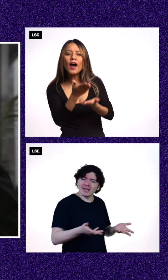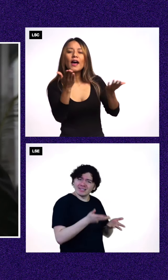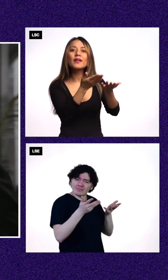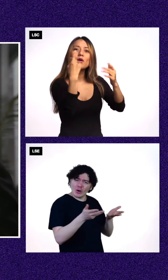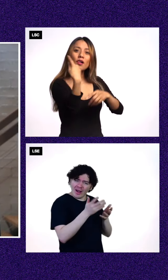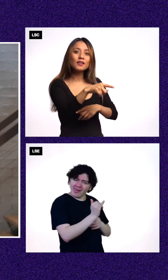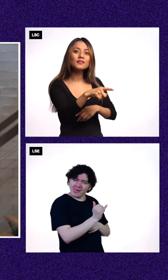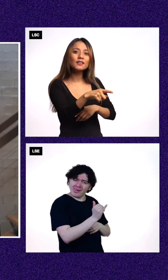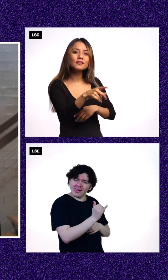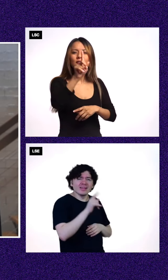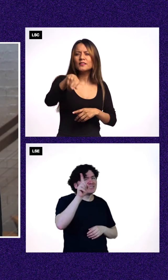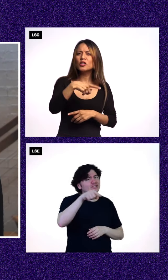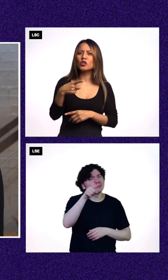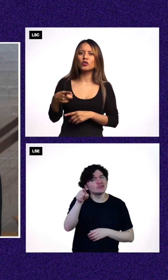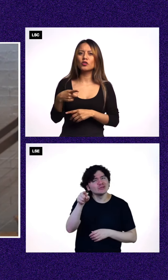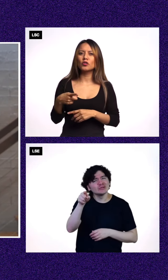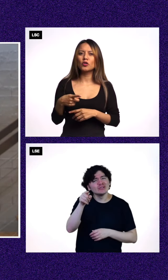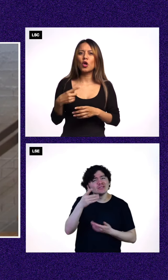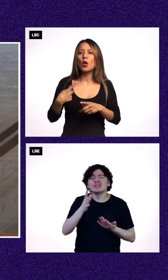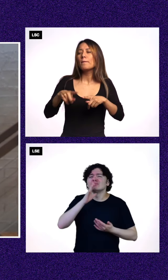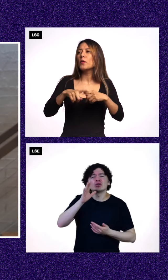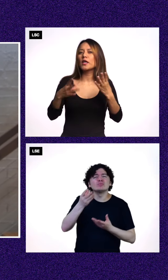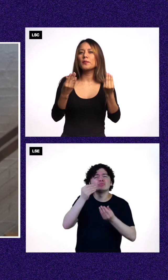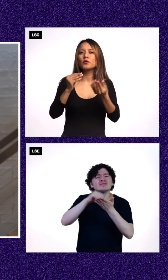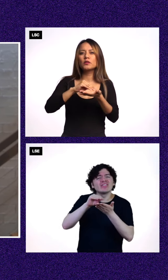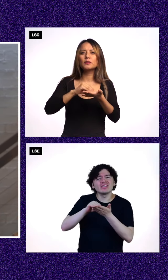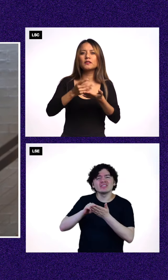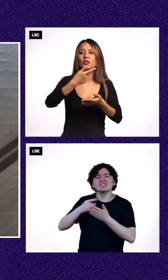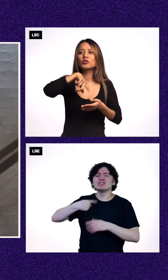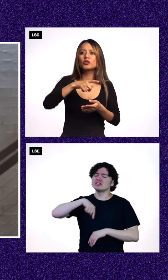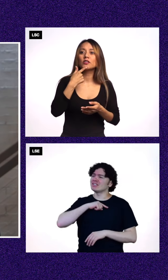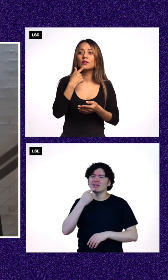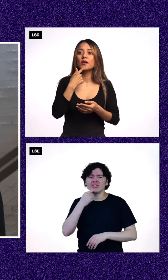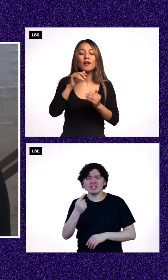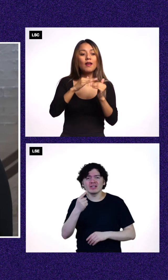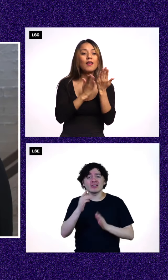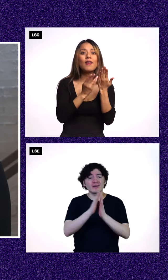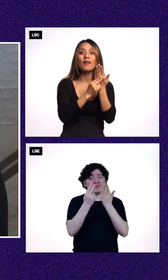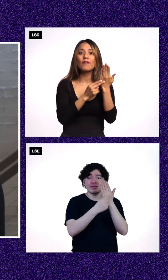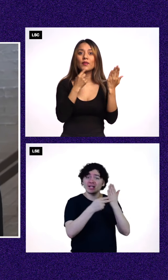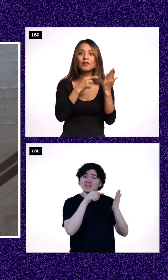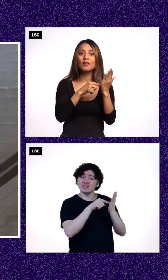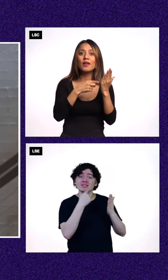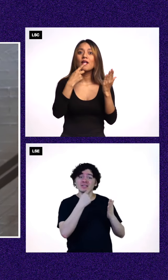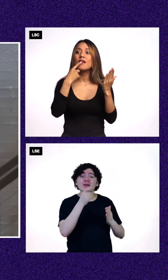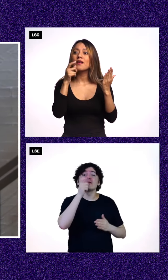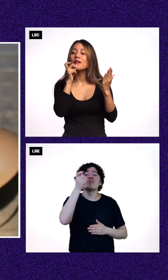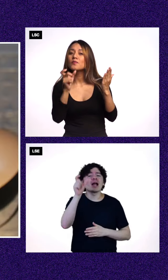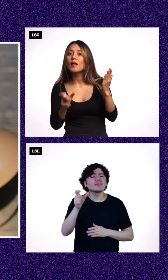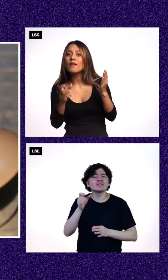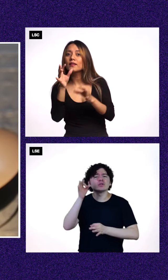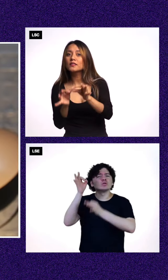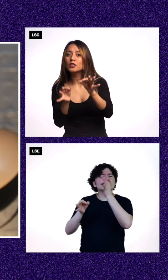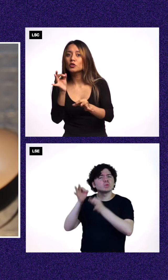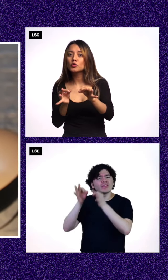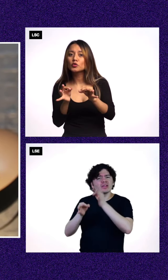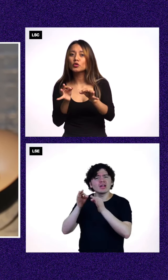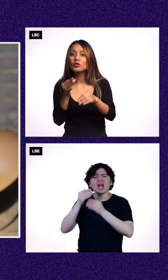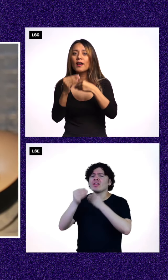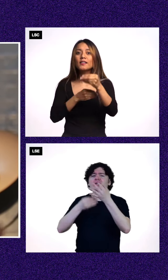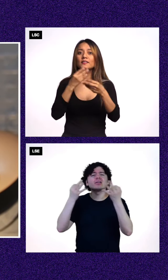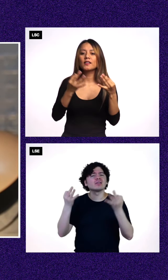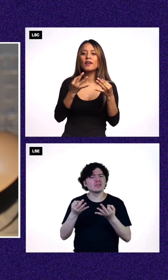necesitan. Creo que a veces, o sea, como lo dice la Biblia, los labios de los justos, las palabras de los justos sustentan o nutren a muchos,